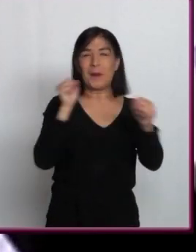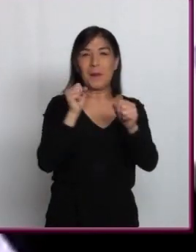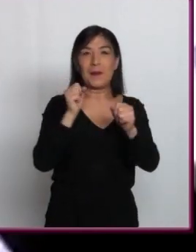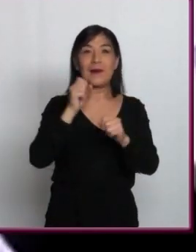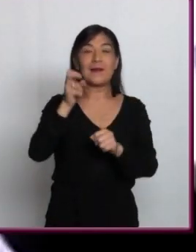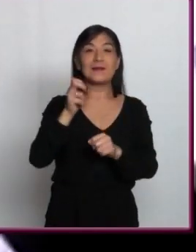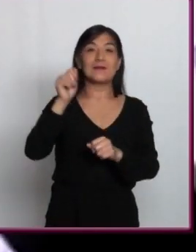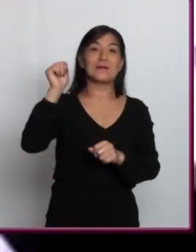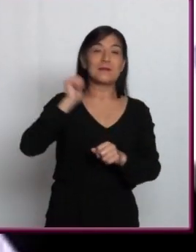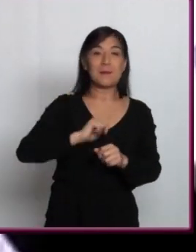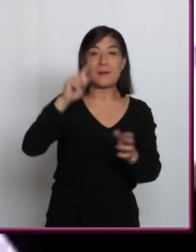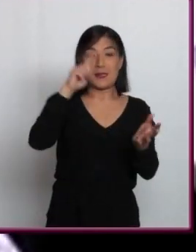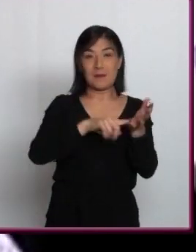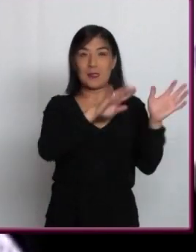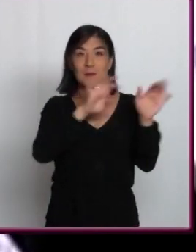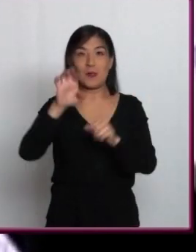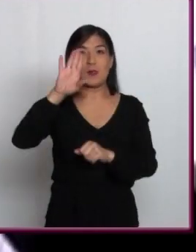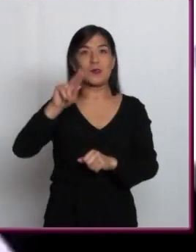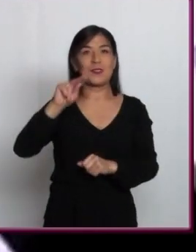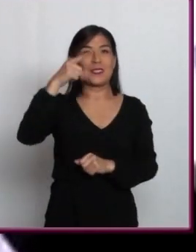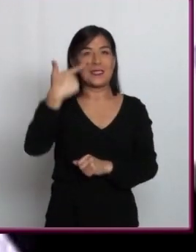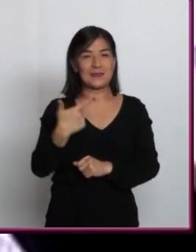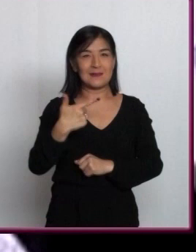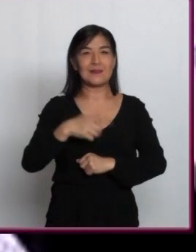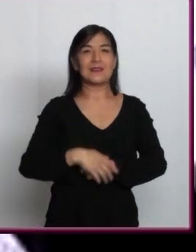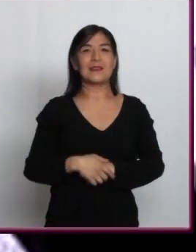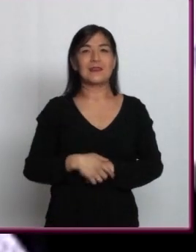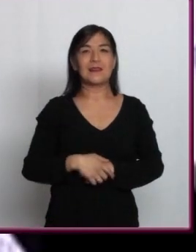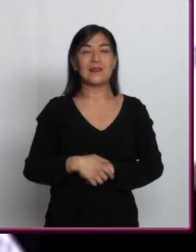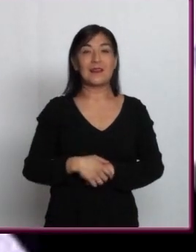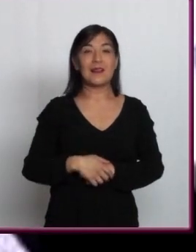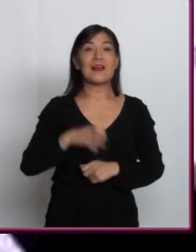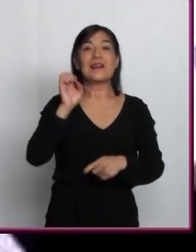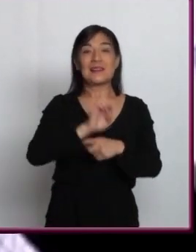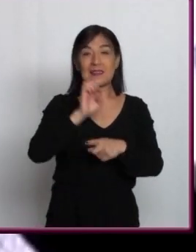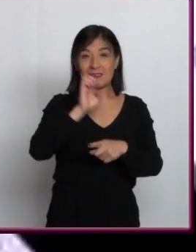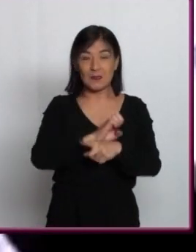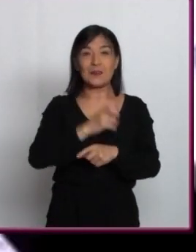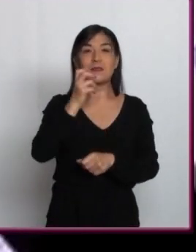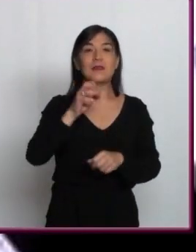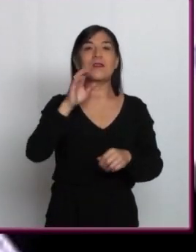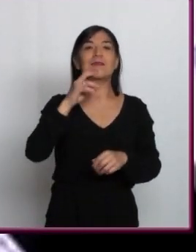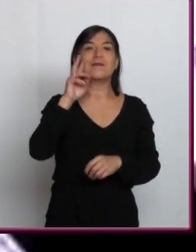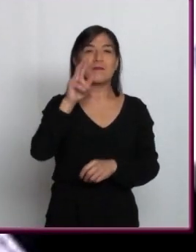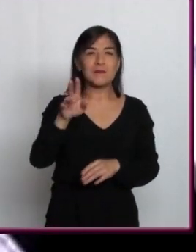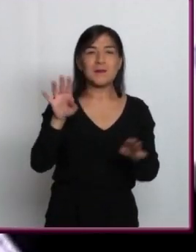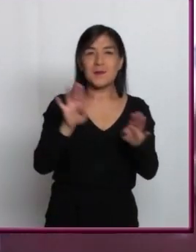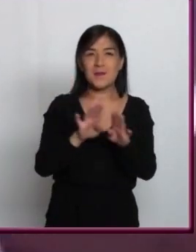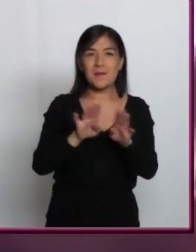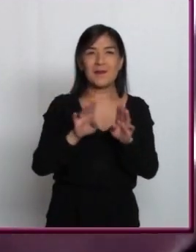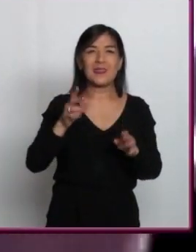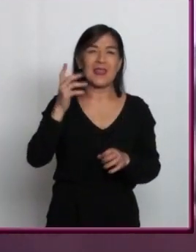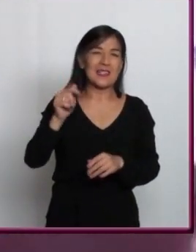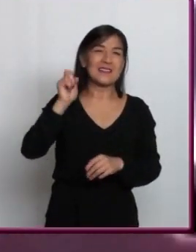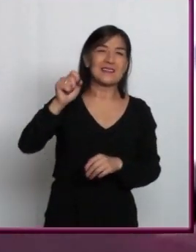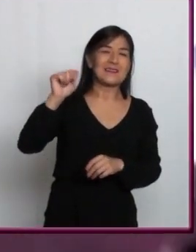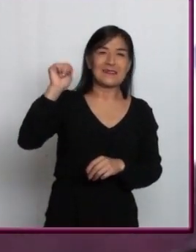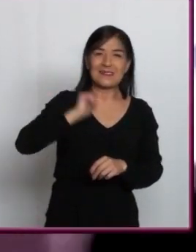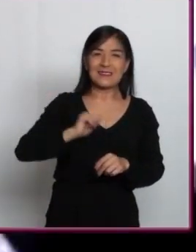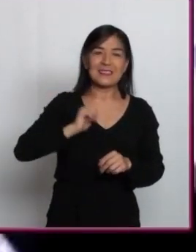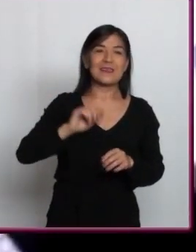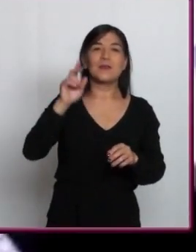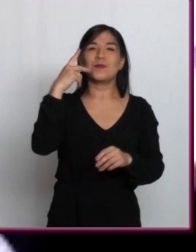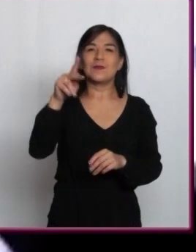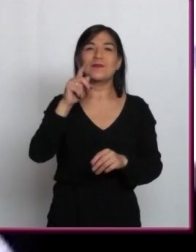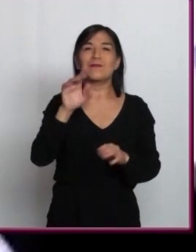que ocurrió en 1987. Entonces, se detectan muchos cada año, pero en galaxias muy remotas que apenas se ven